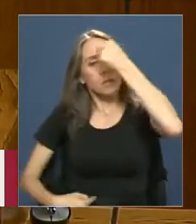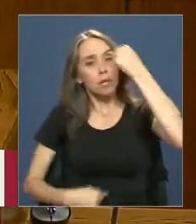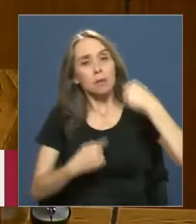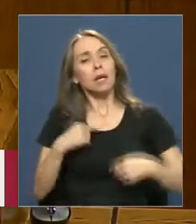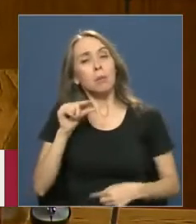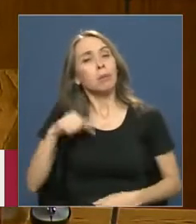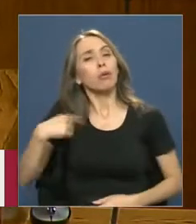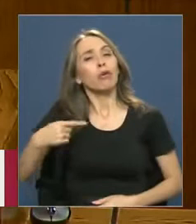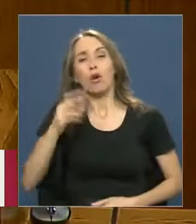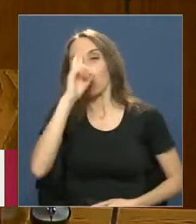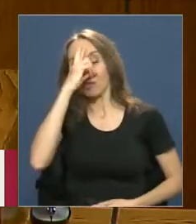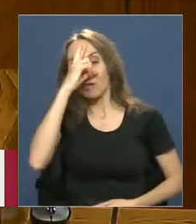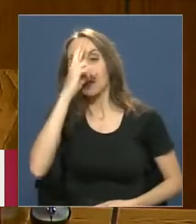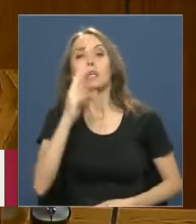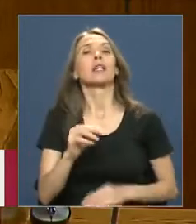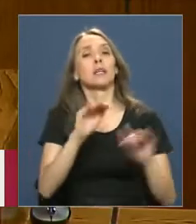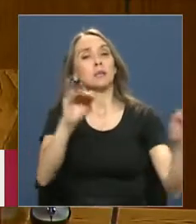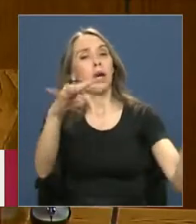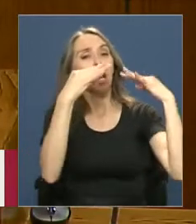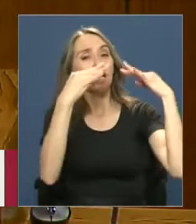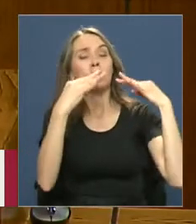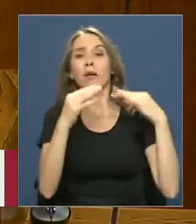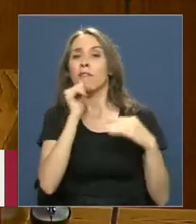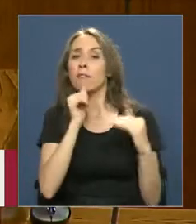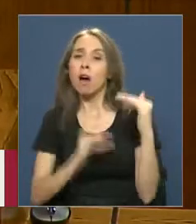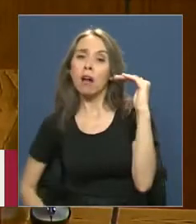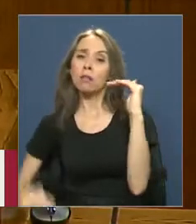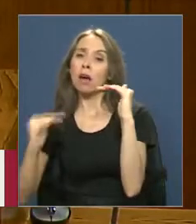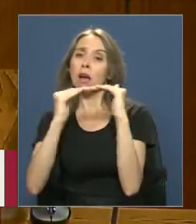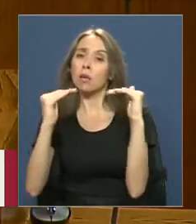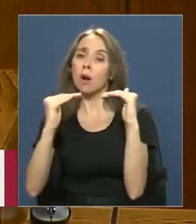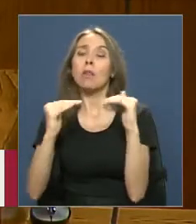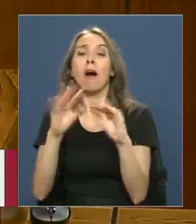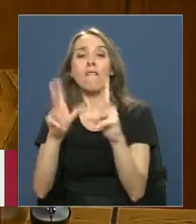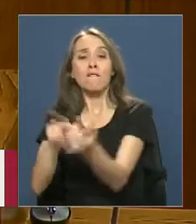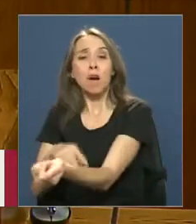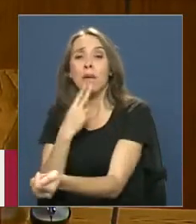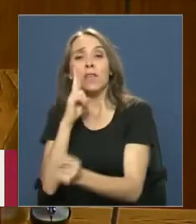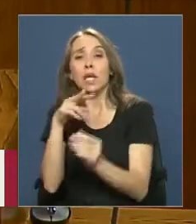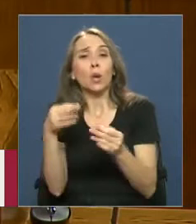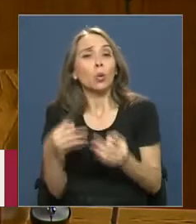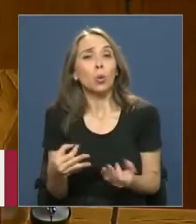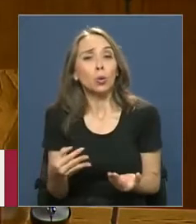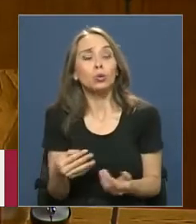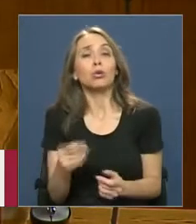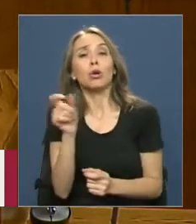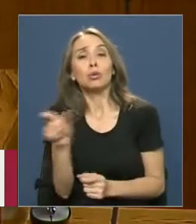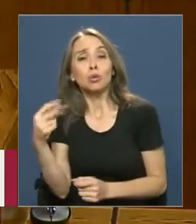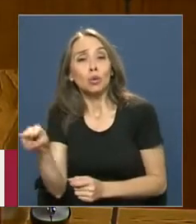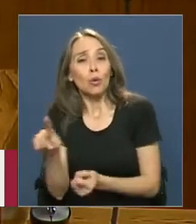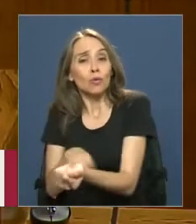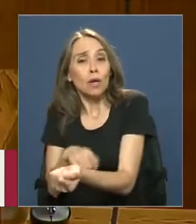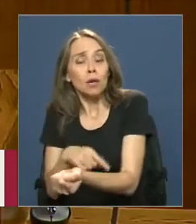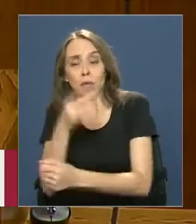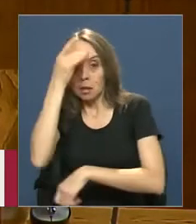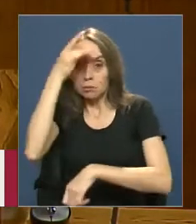atención respecto de la falta de equidad e injusticia que viven las familias cuando alguno de sus integrantes se ven